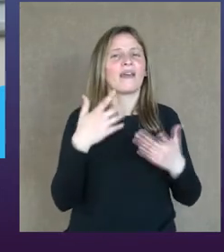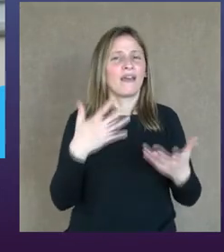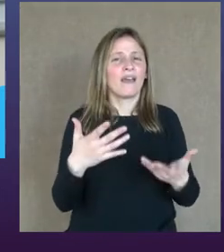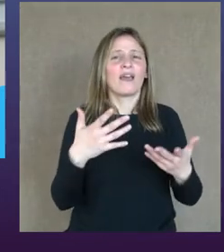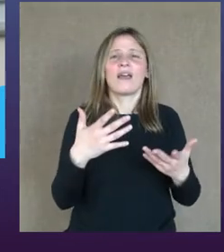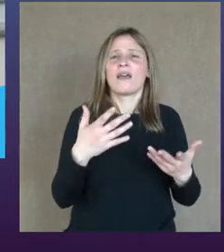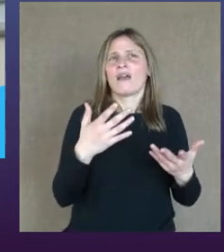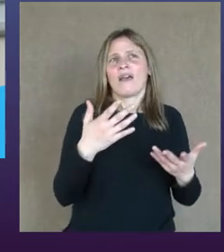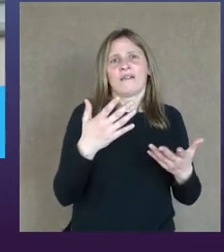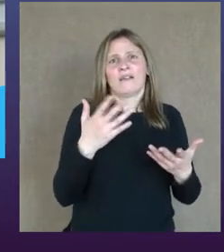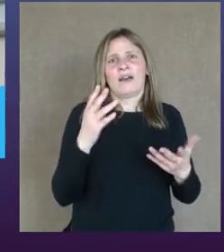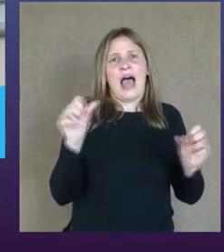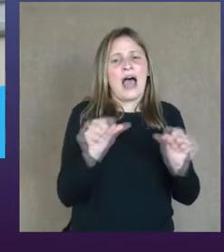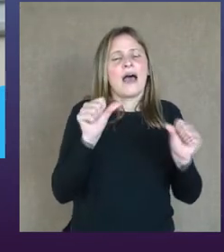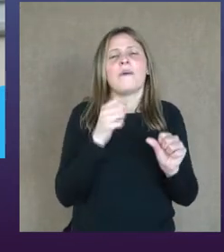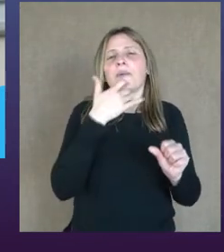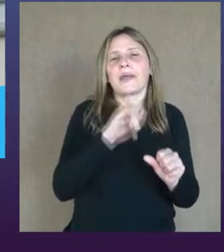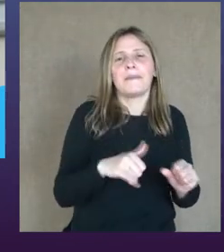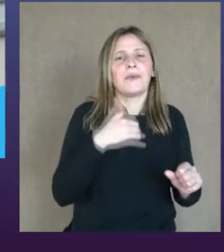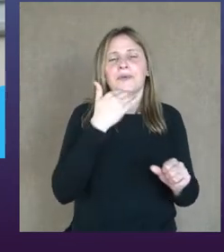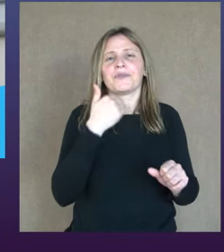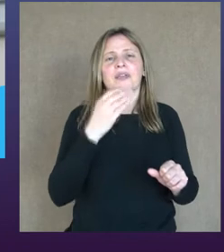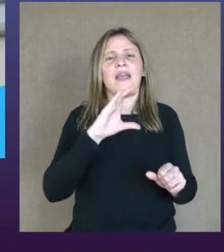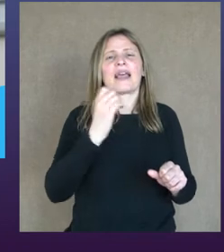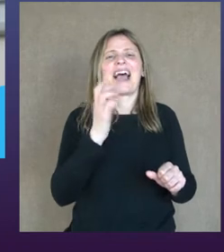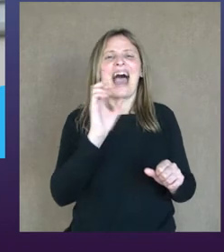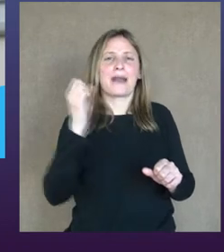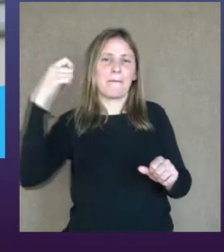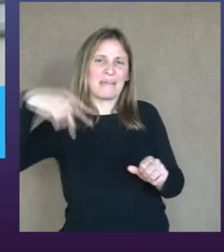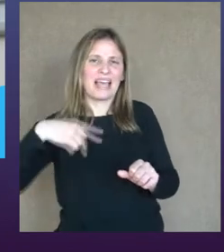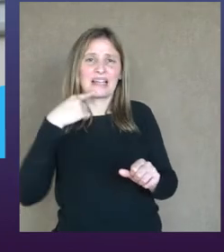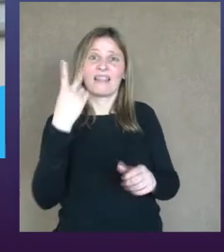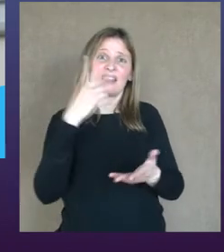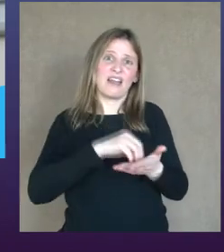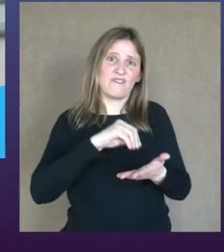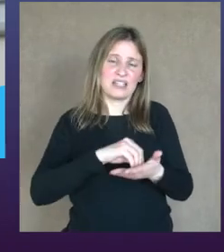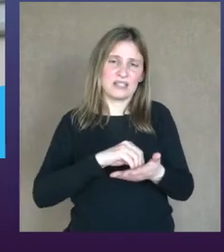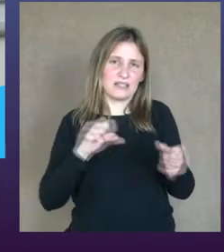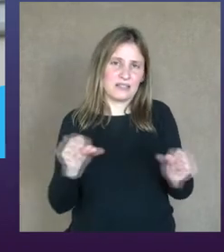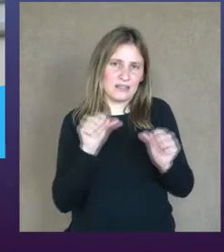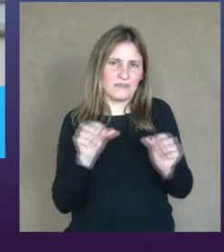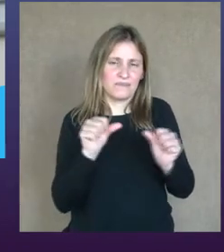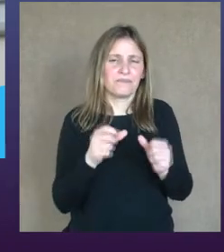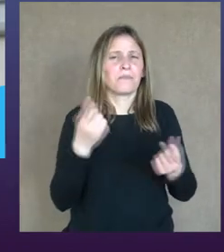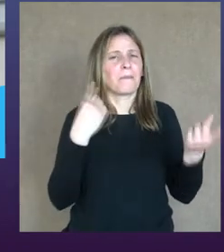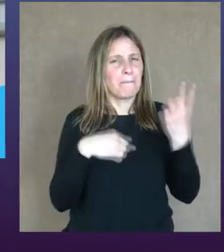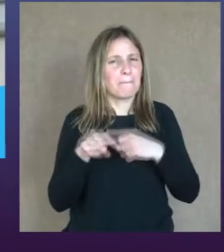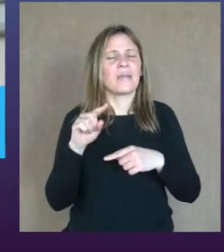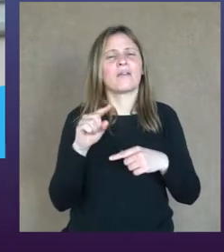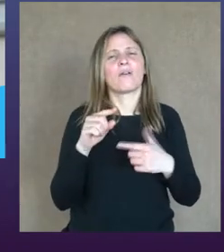nosotros muchas veces. Bueno, yo, no sé, Carmen, Querubino, los hice 3 veces en la vida, ¿no? En cambio, cuando